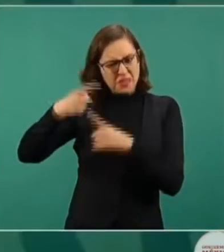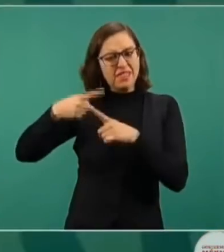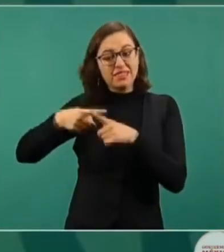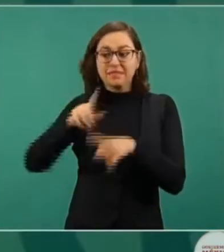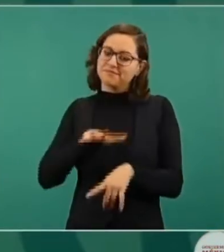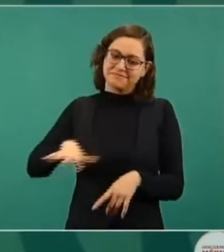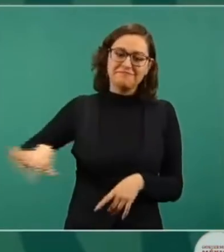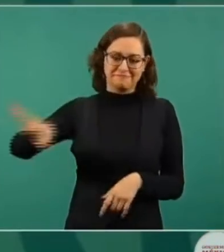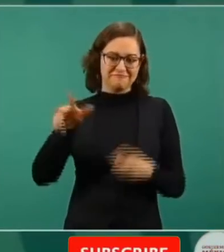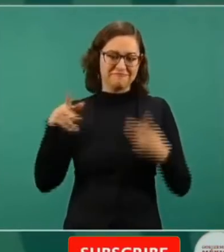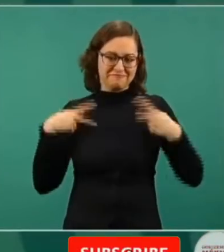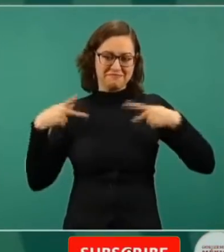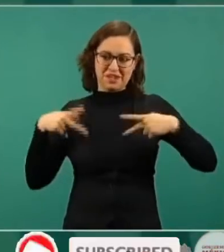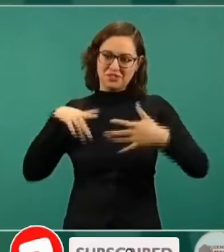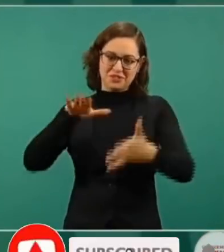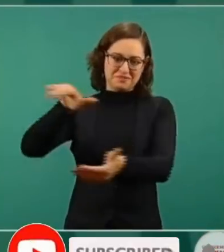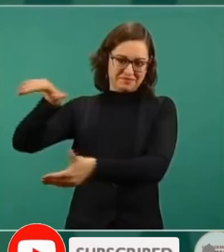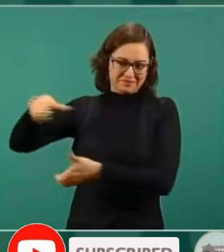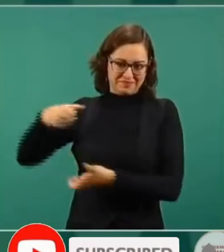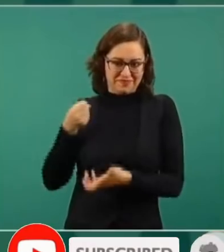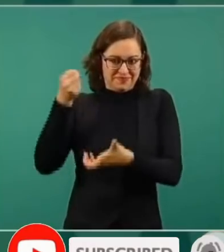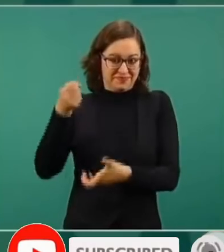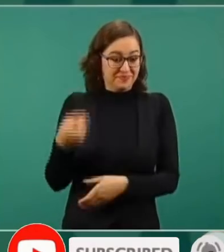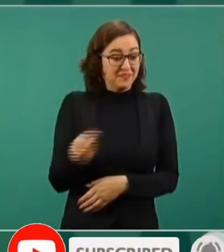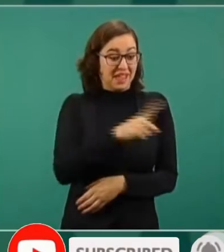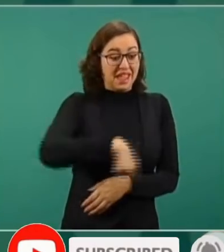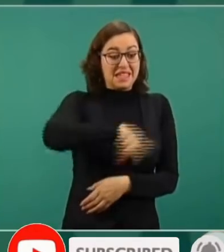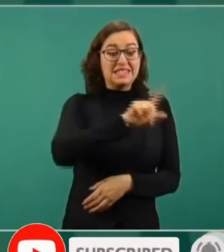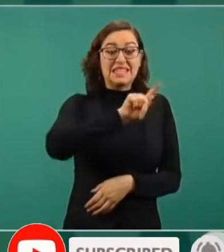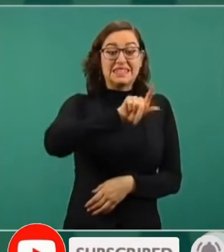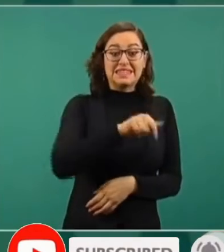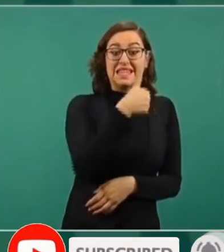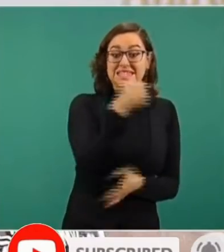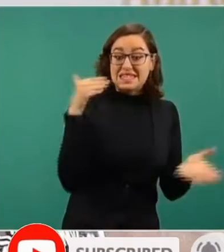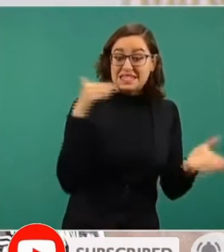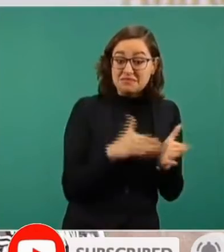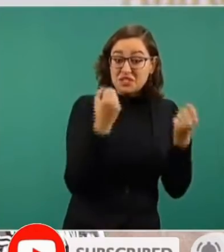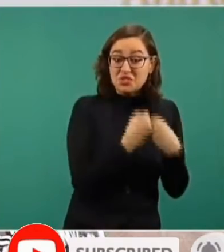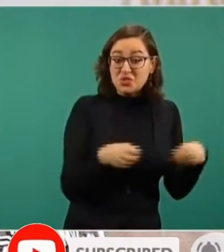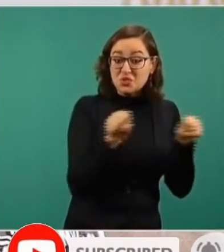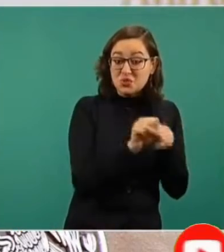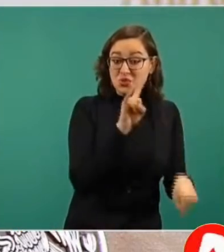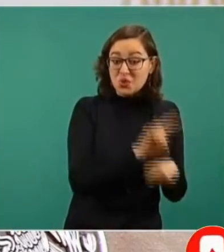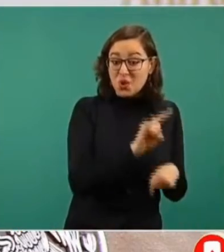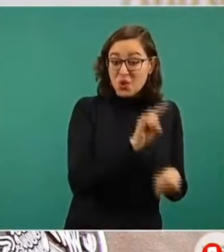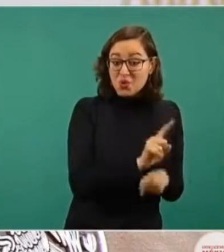76,000 clientes fingidos que eran servidos por la CFE, ahora están ahí